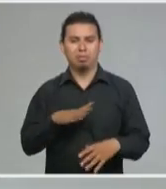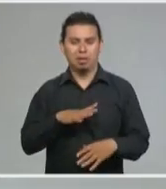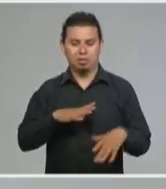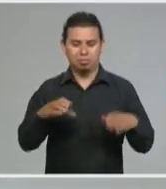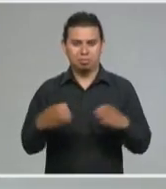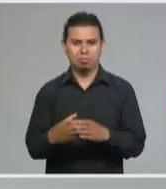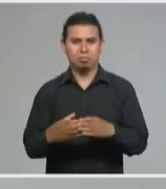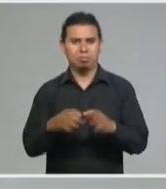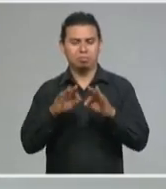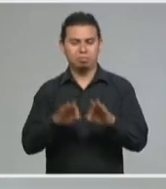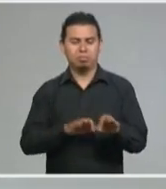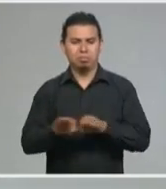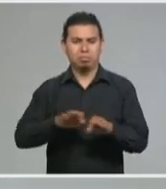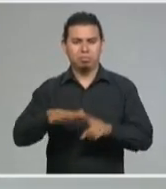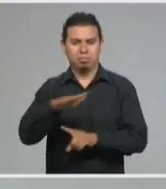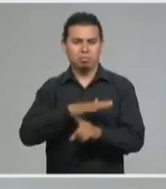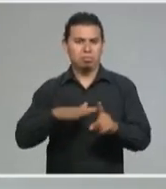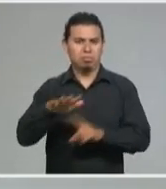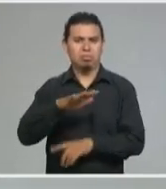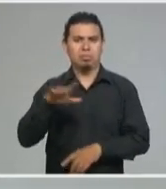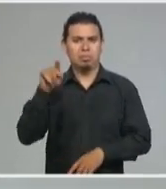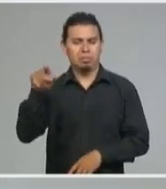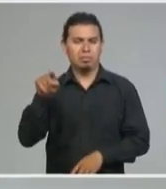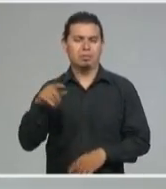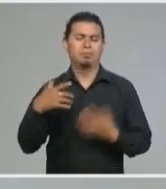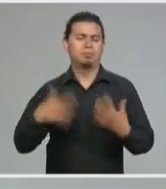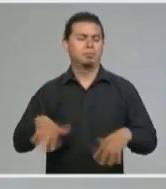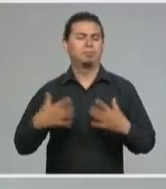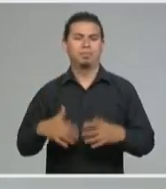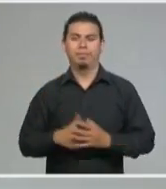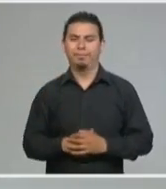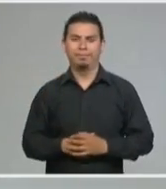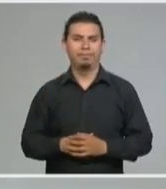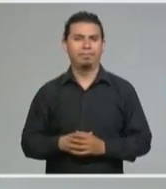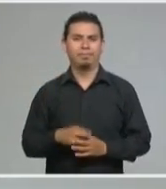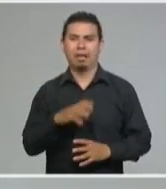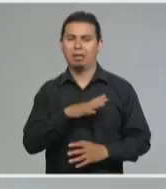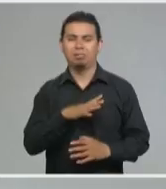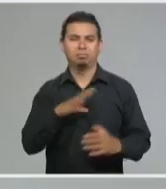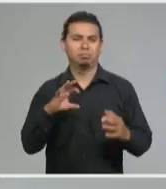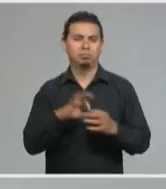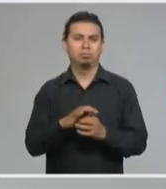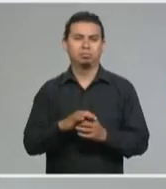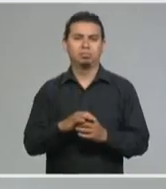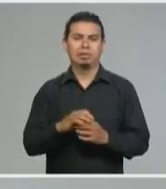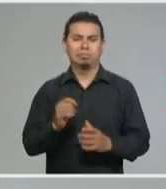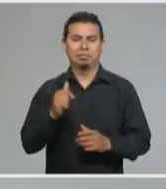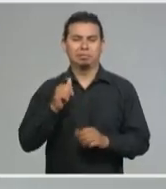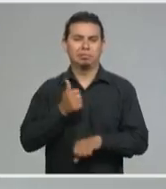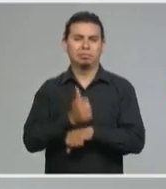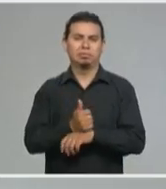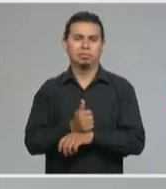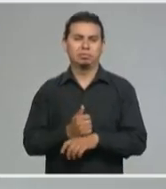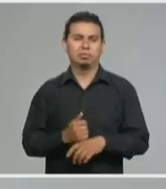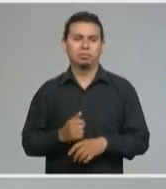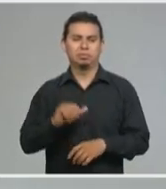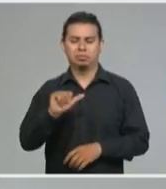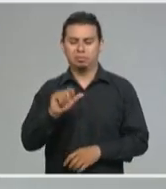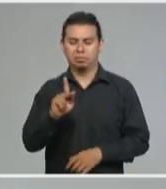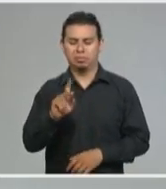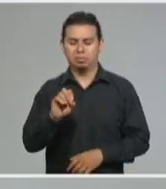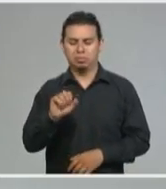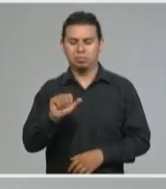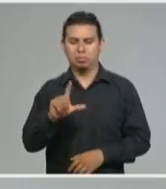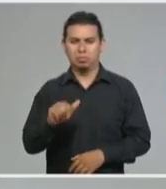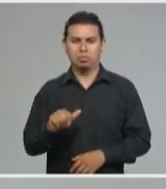civilización en esta zona de la costa de Oaxaca que tiene alguna relación con los originarios de Apoala y